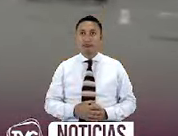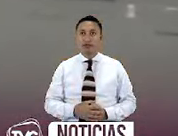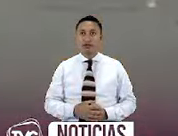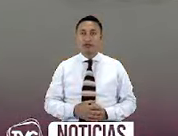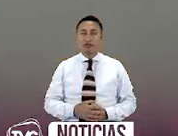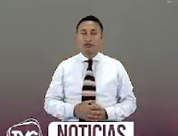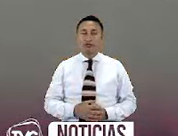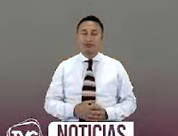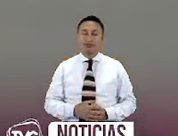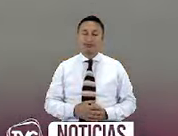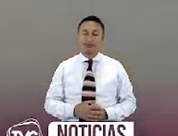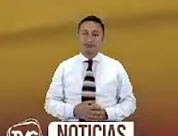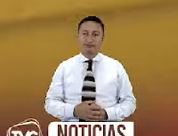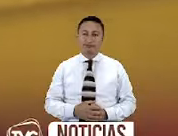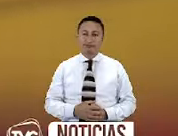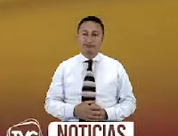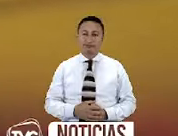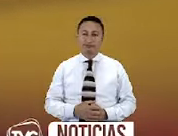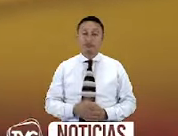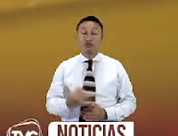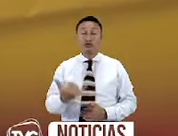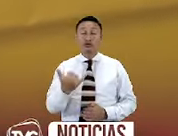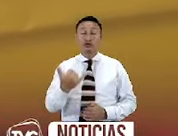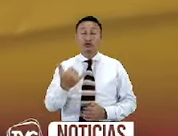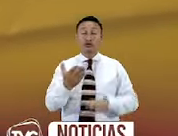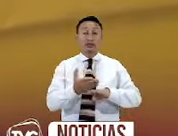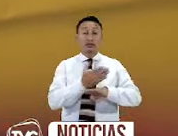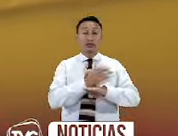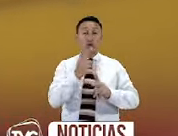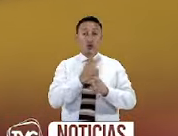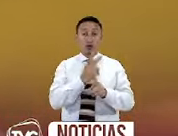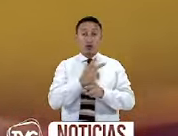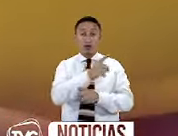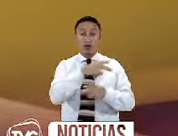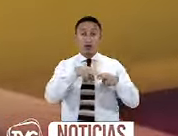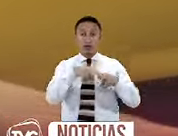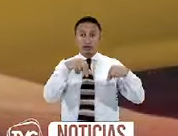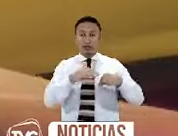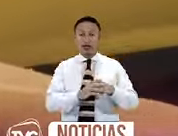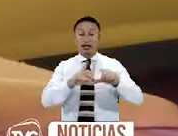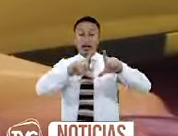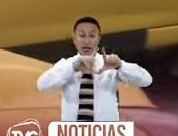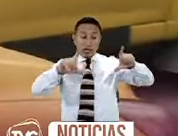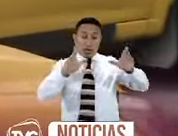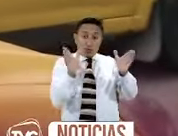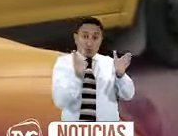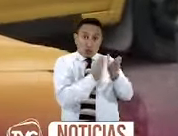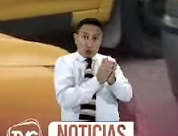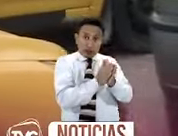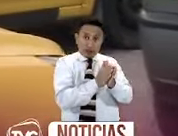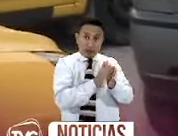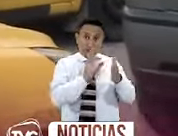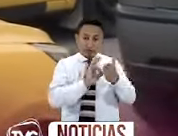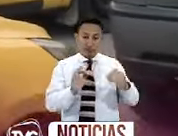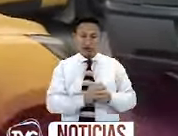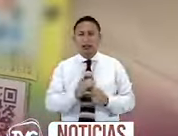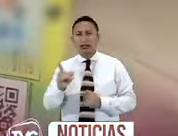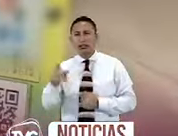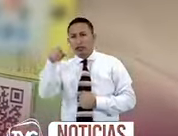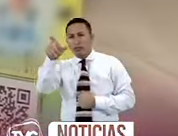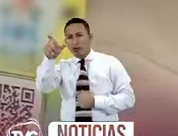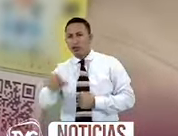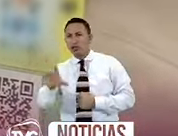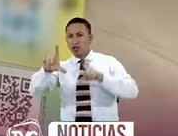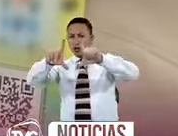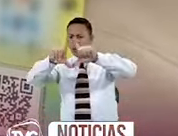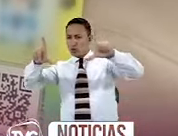usuarios al momento de tomar un taxi regularizado. Identificar los respectivos sellos de habilitación, revisar la información del dueño y su conductor que